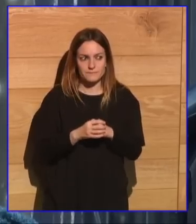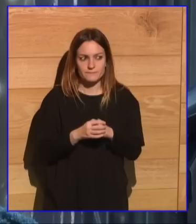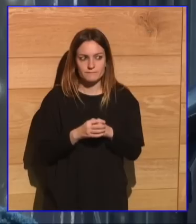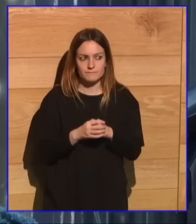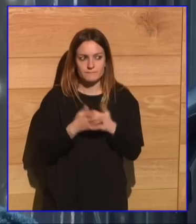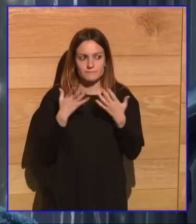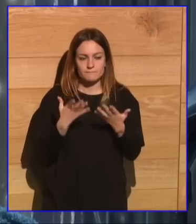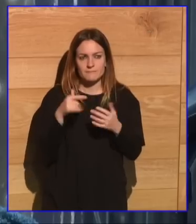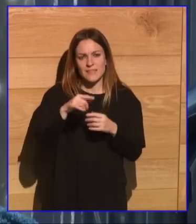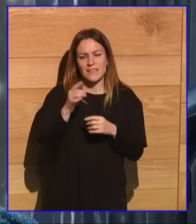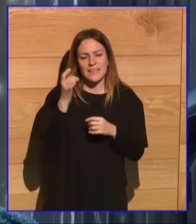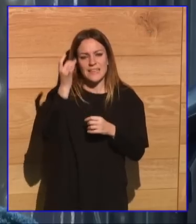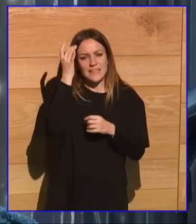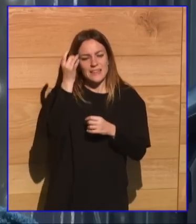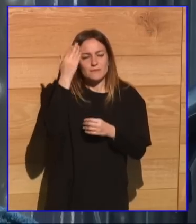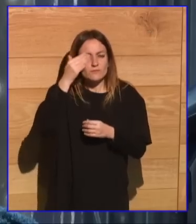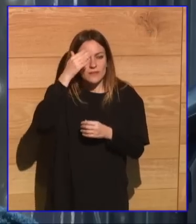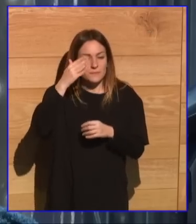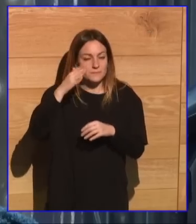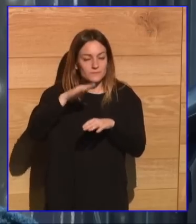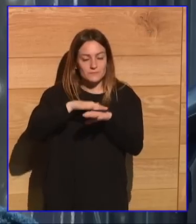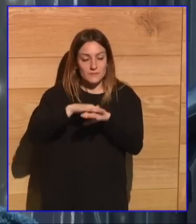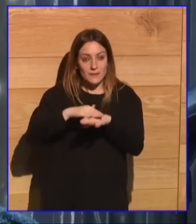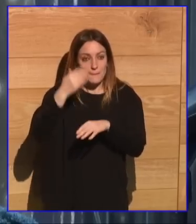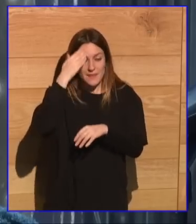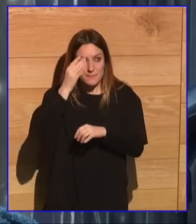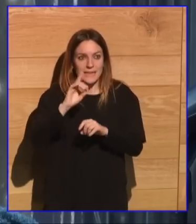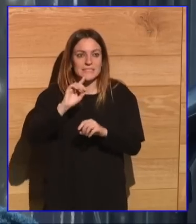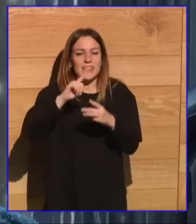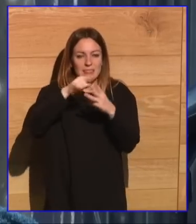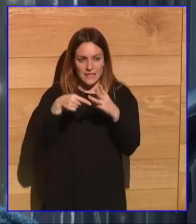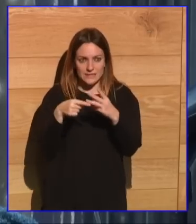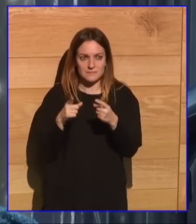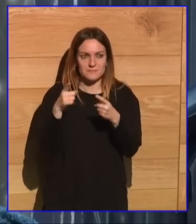ideas fundamentales. Una es el horror de la institución.